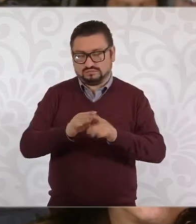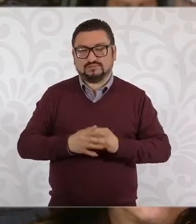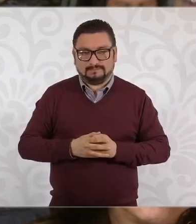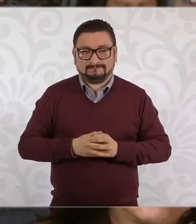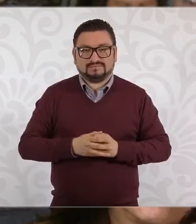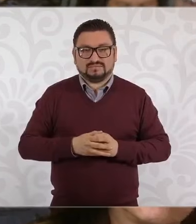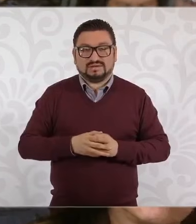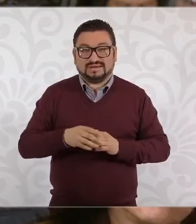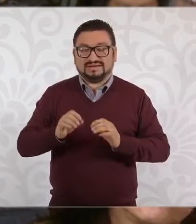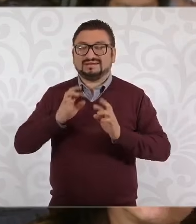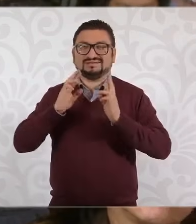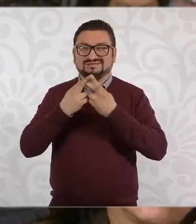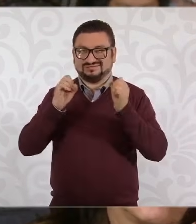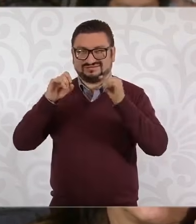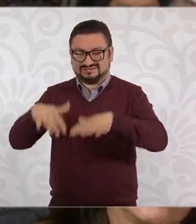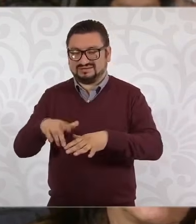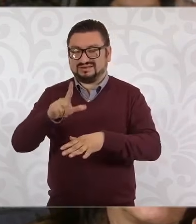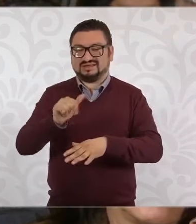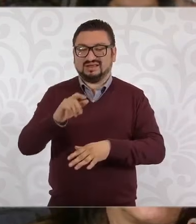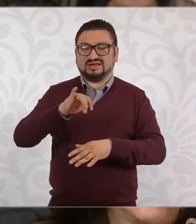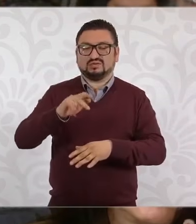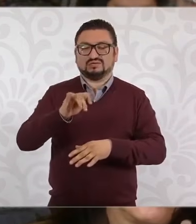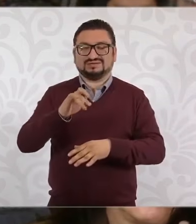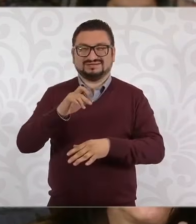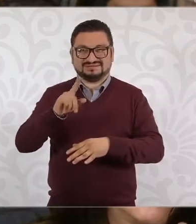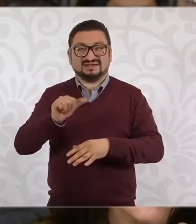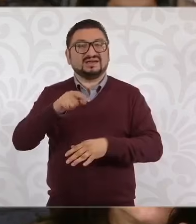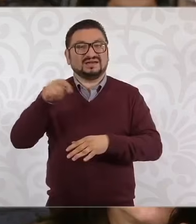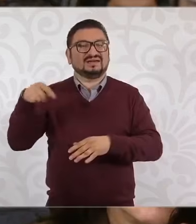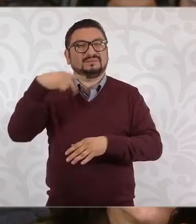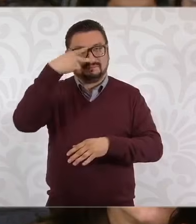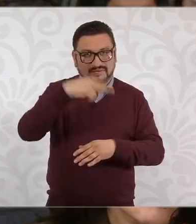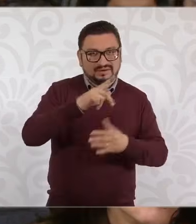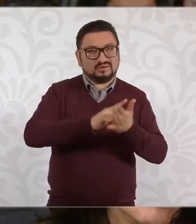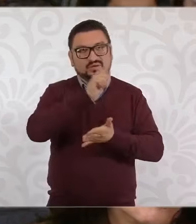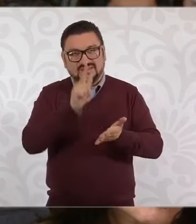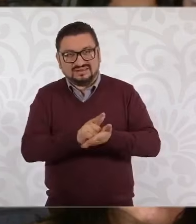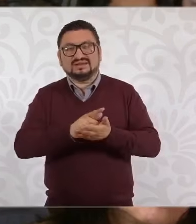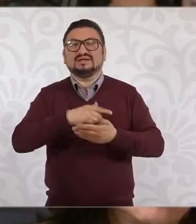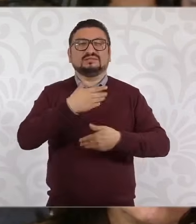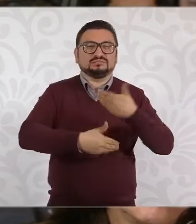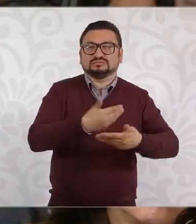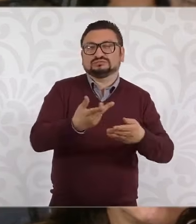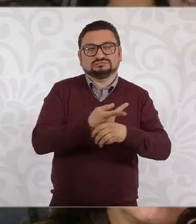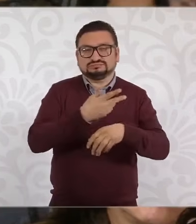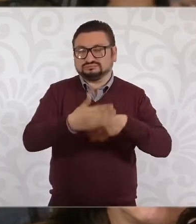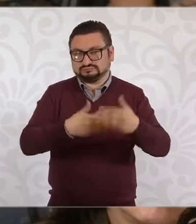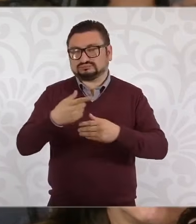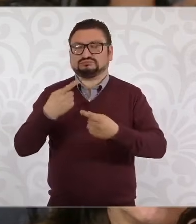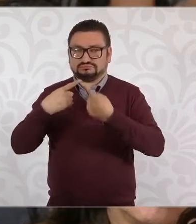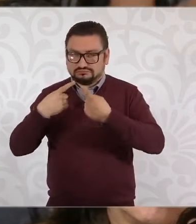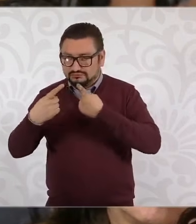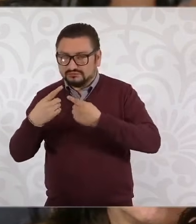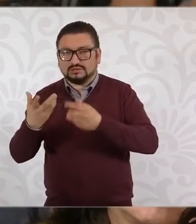llamó La Juntanza, que por cierto muchas referencias hacia México y esta nueva ley y cómo va el país y demás. Estuvimos discutiendo